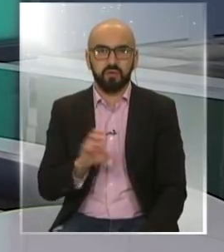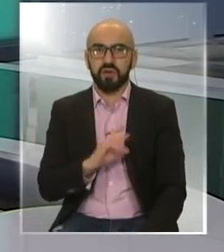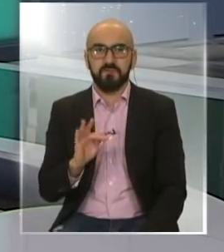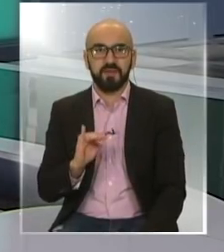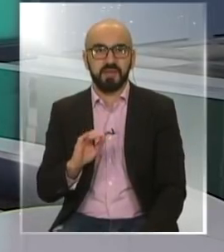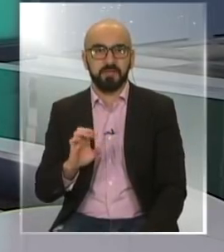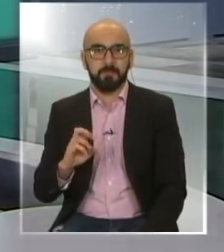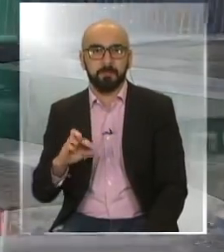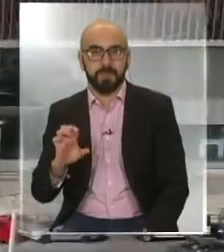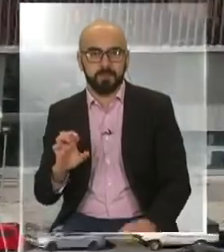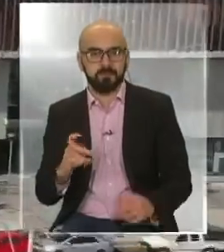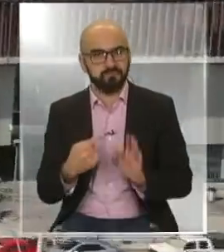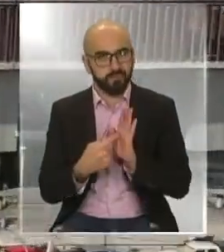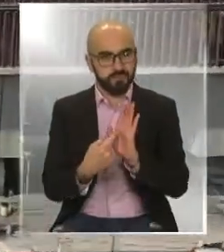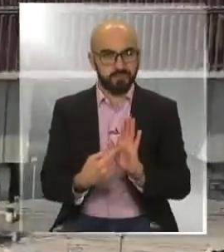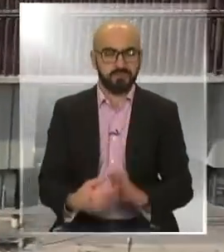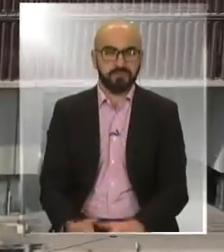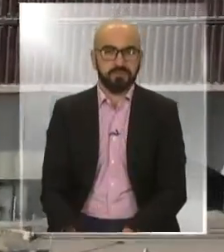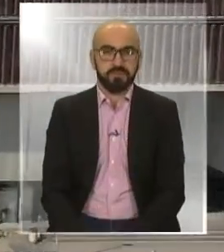Vergara.